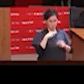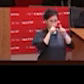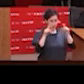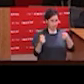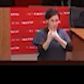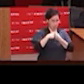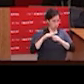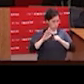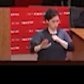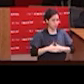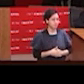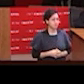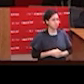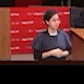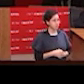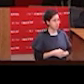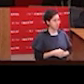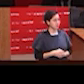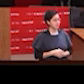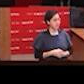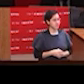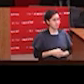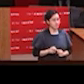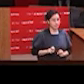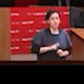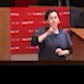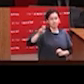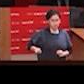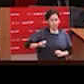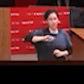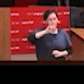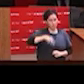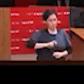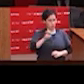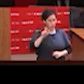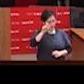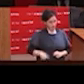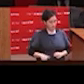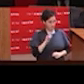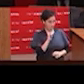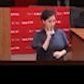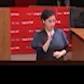11 Por otra parte tenemos en la mesa con nosotros a